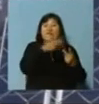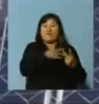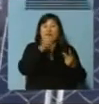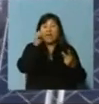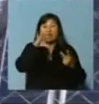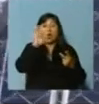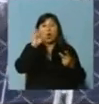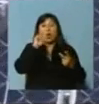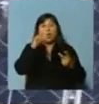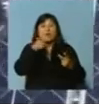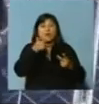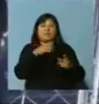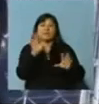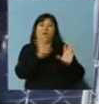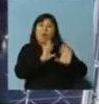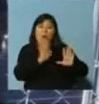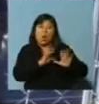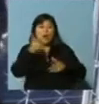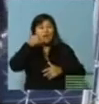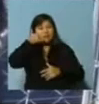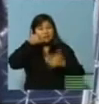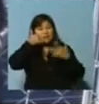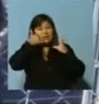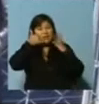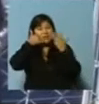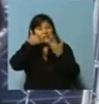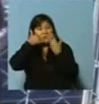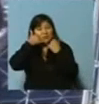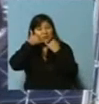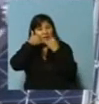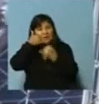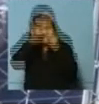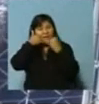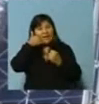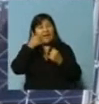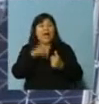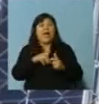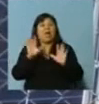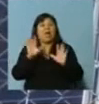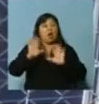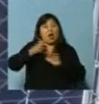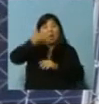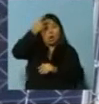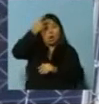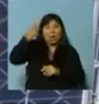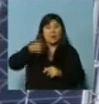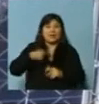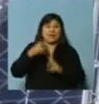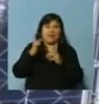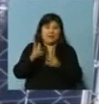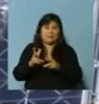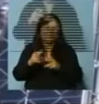Hola, hola, Wilfredo. Acá el gobernador Wilfredo.